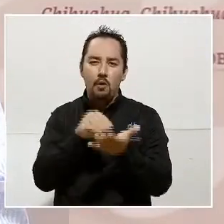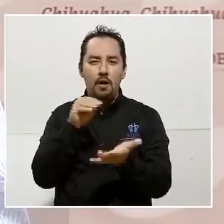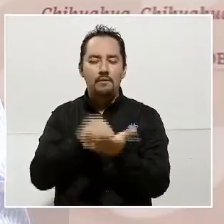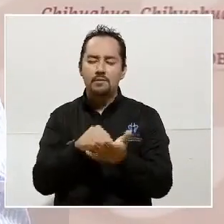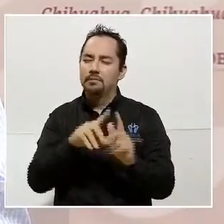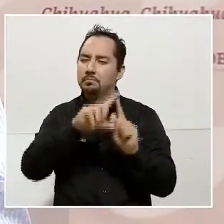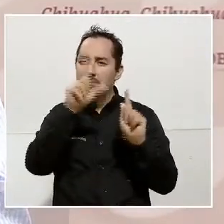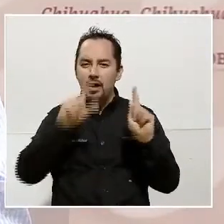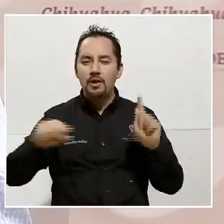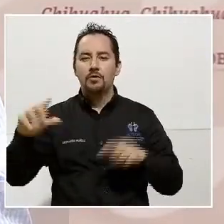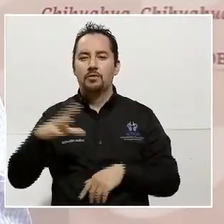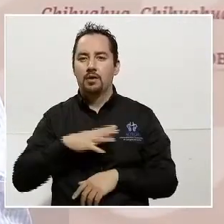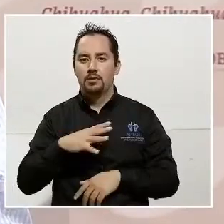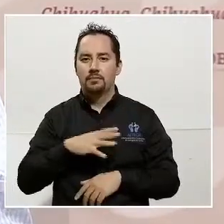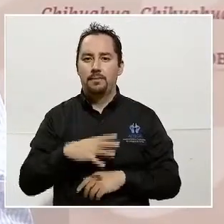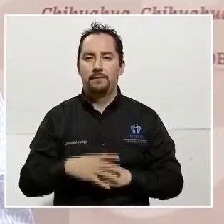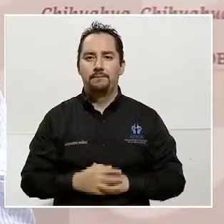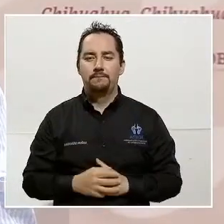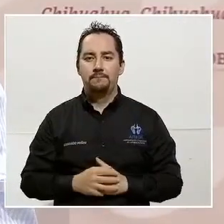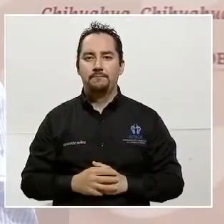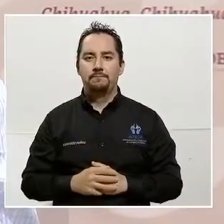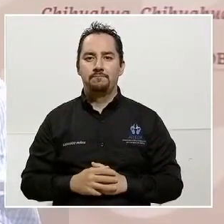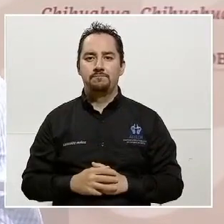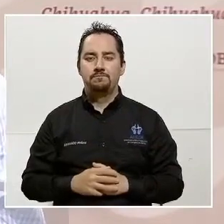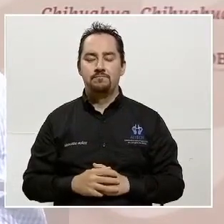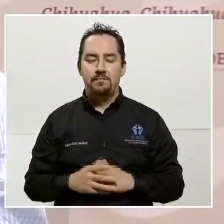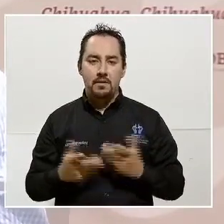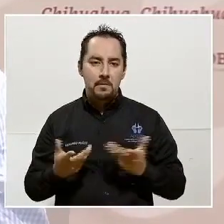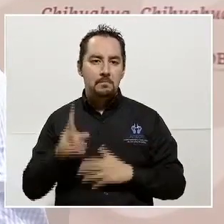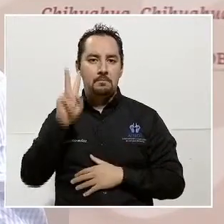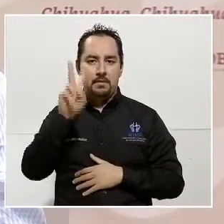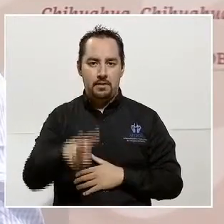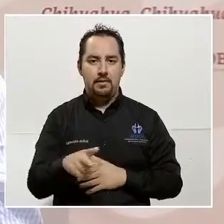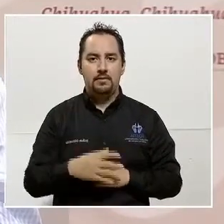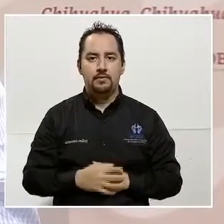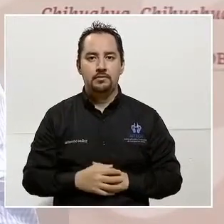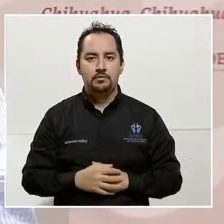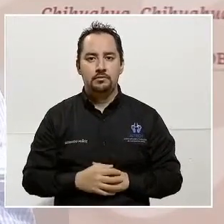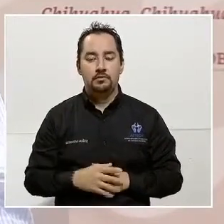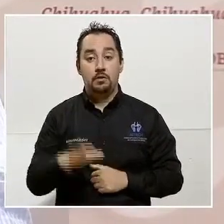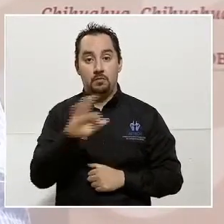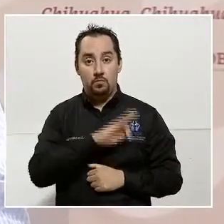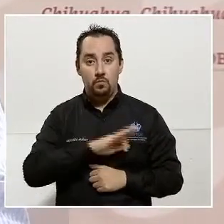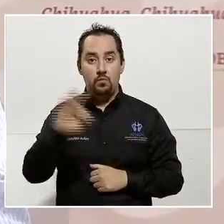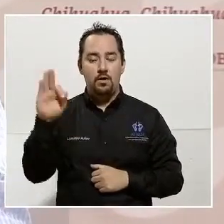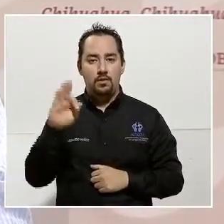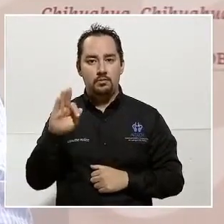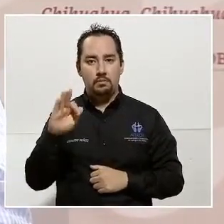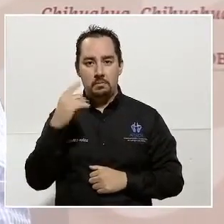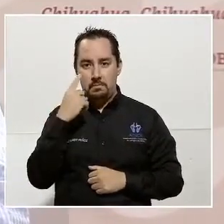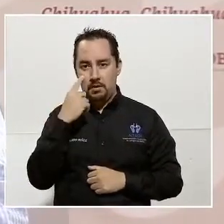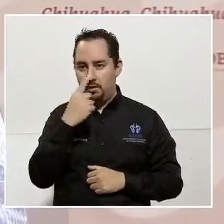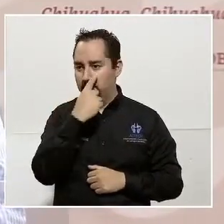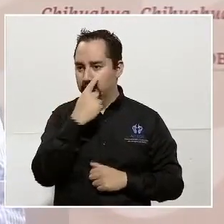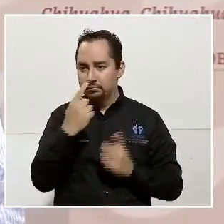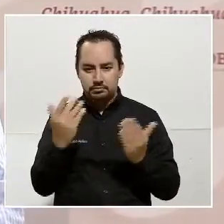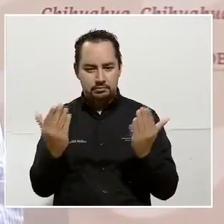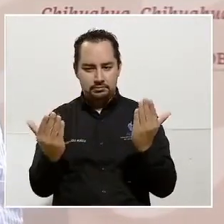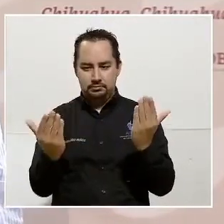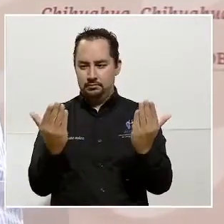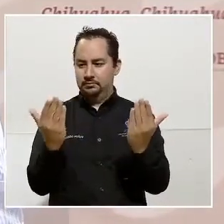país todos los días. Si bien es posible diferenciar entre